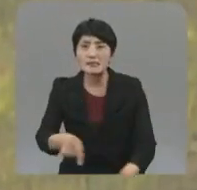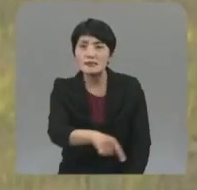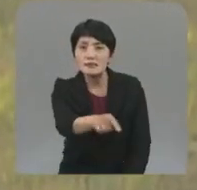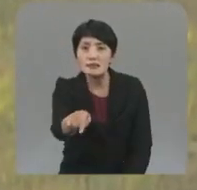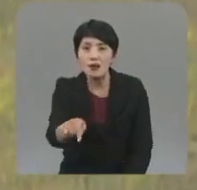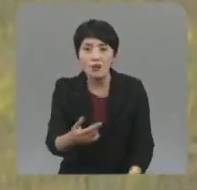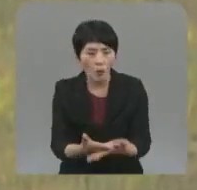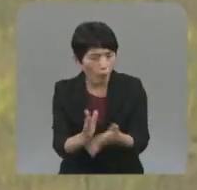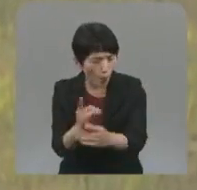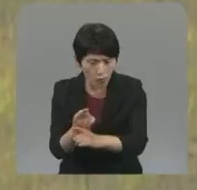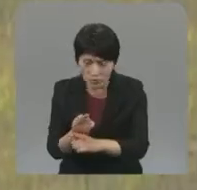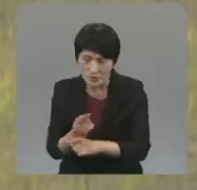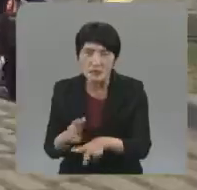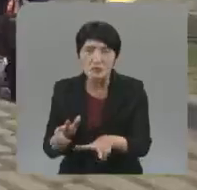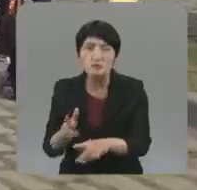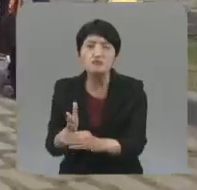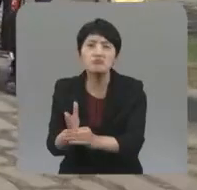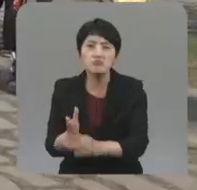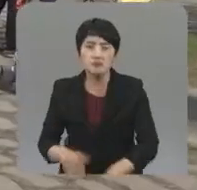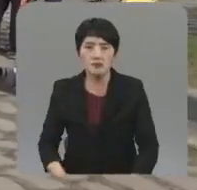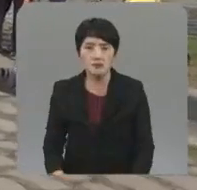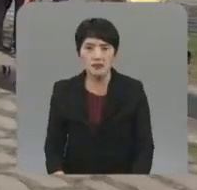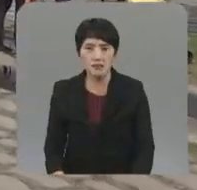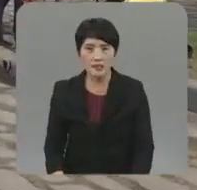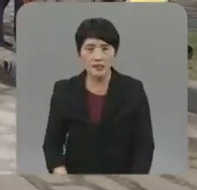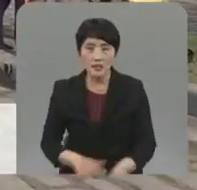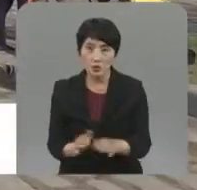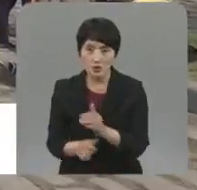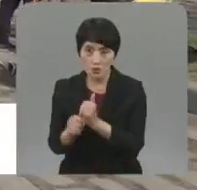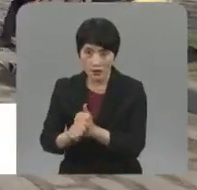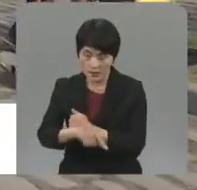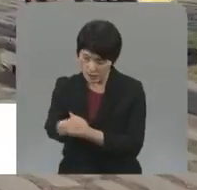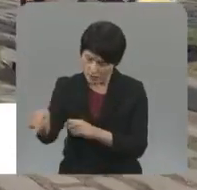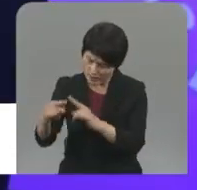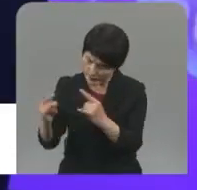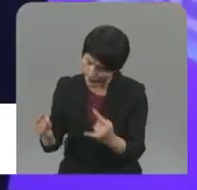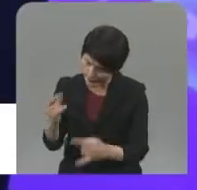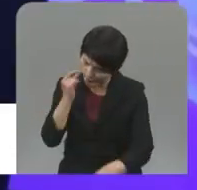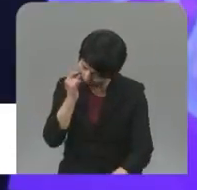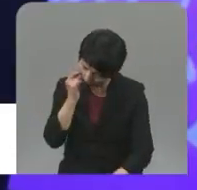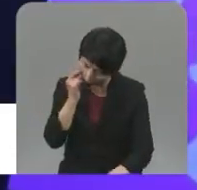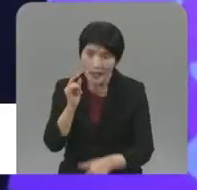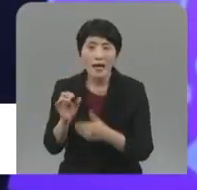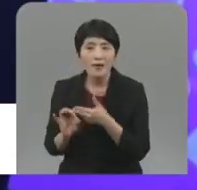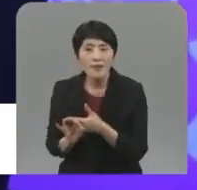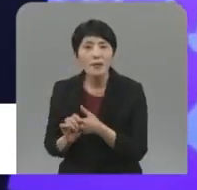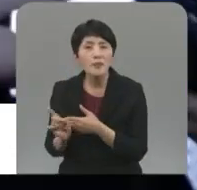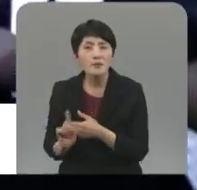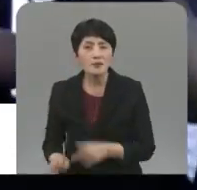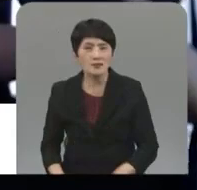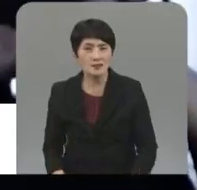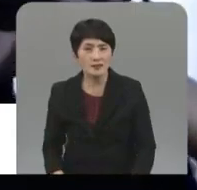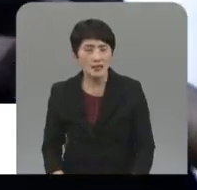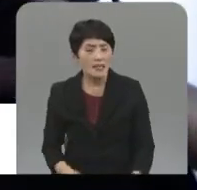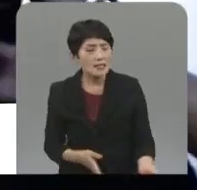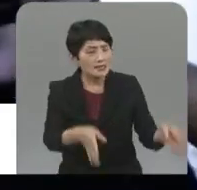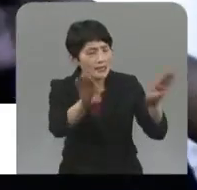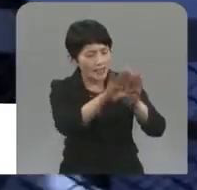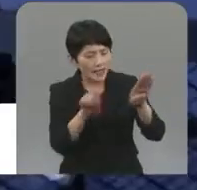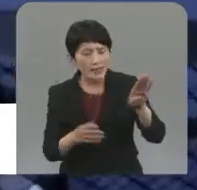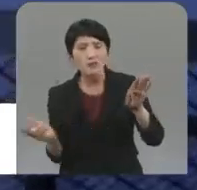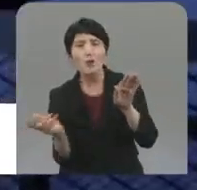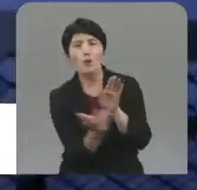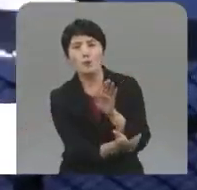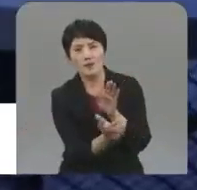el jamboree scout mundial se celebra cada 4 años la edición de 2023 es la número 25 y la segunda que acoge